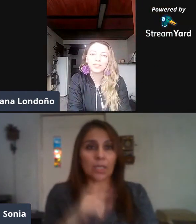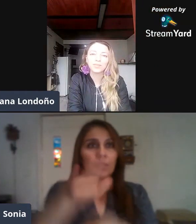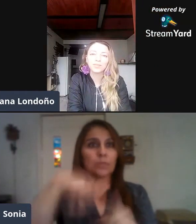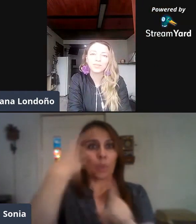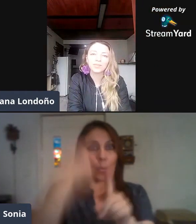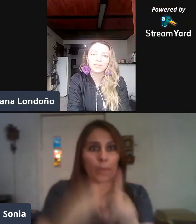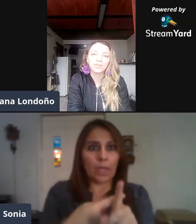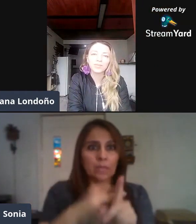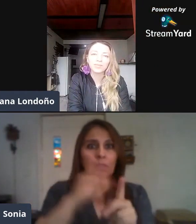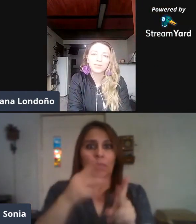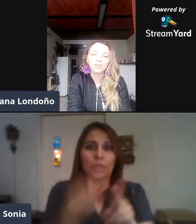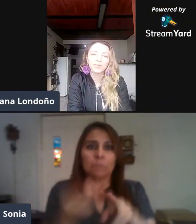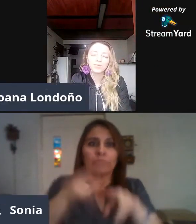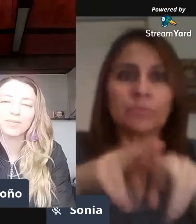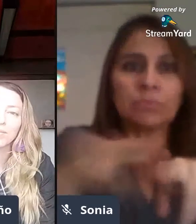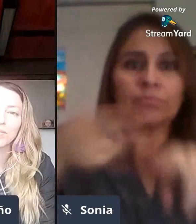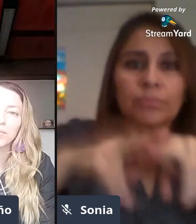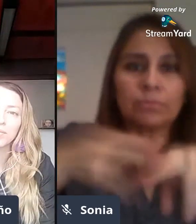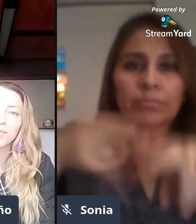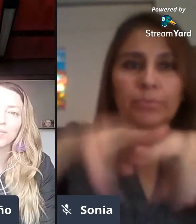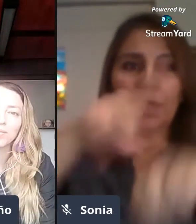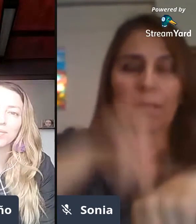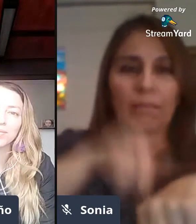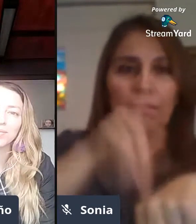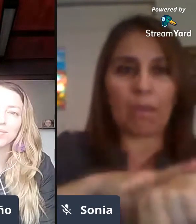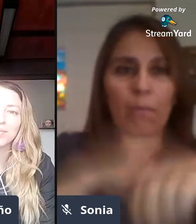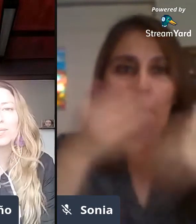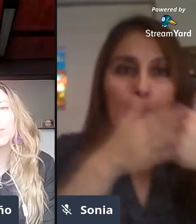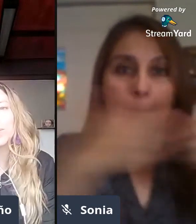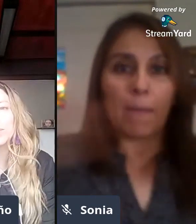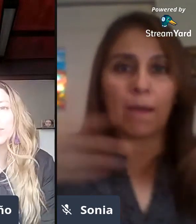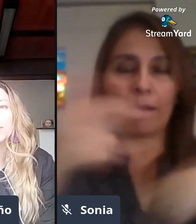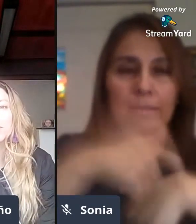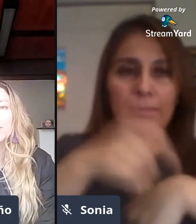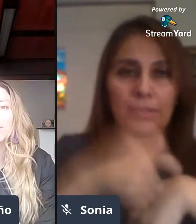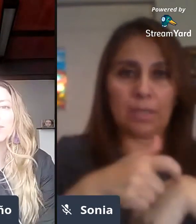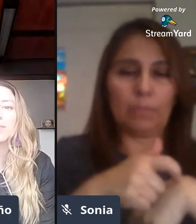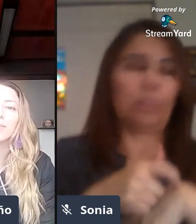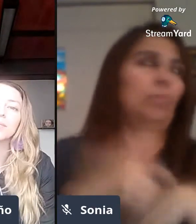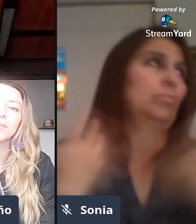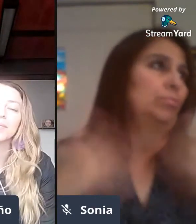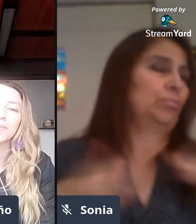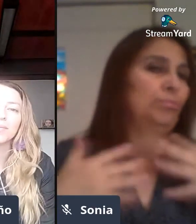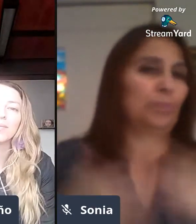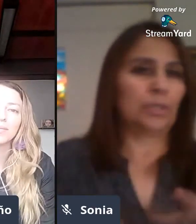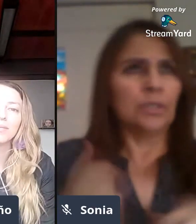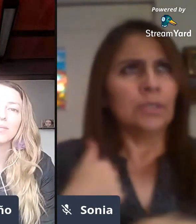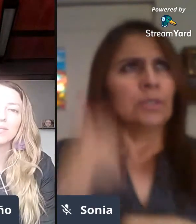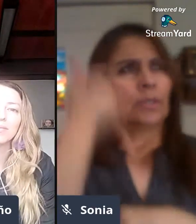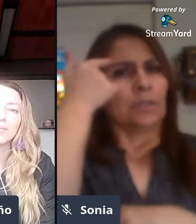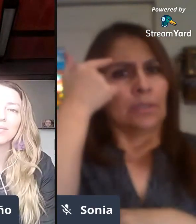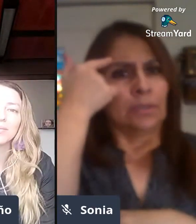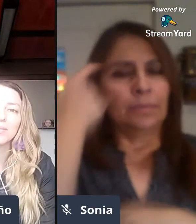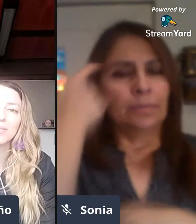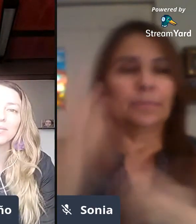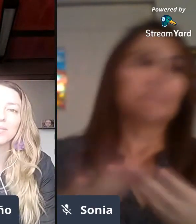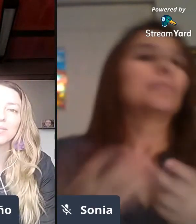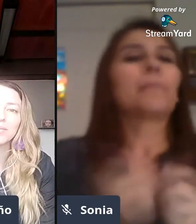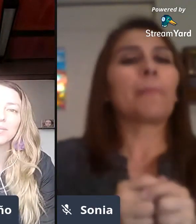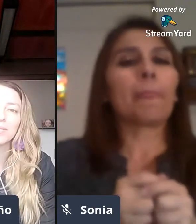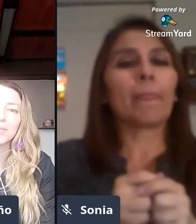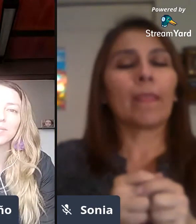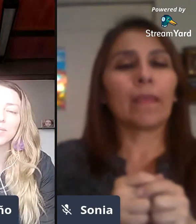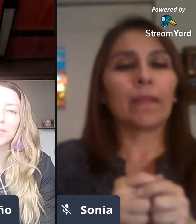era mucho mayor el tiempo que íbamos a estar en